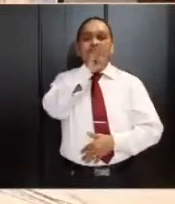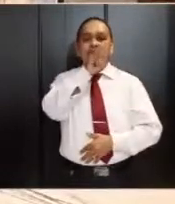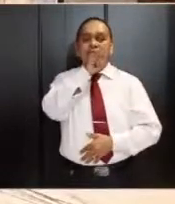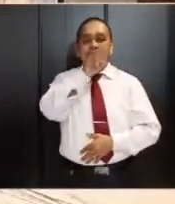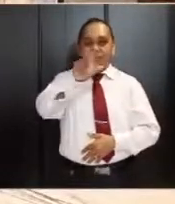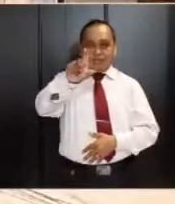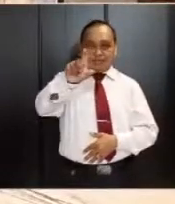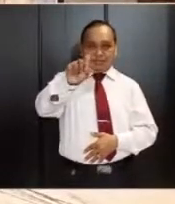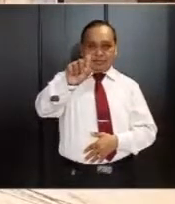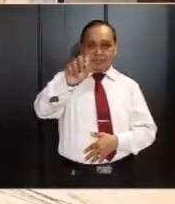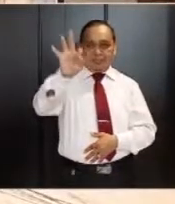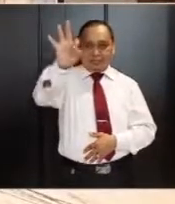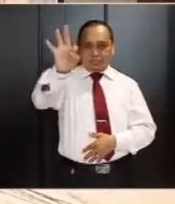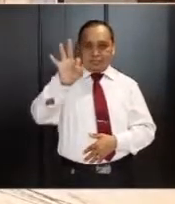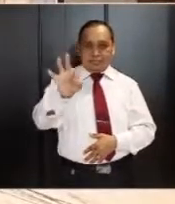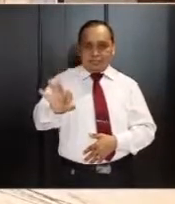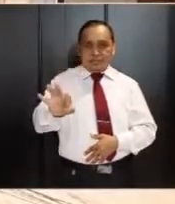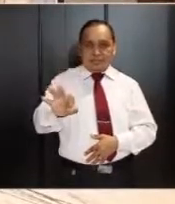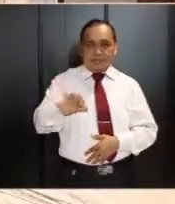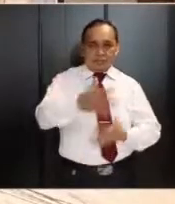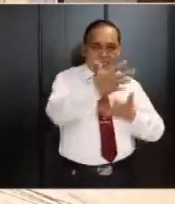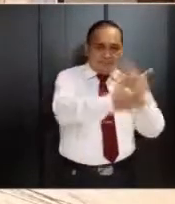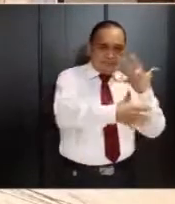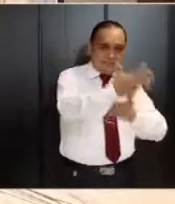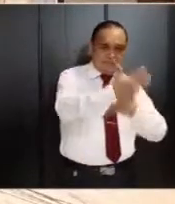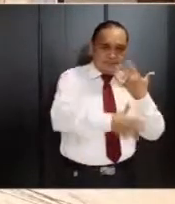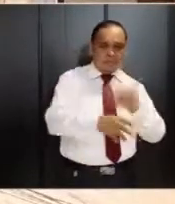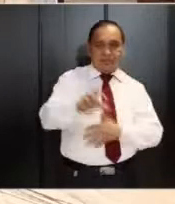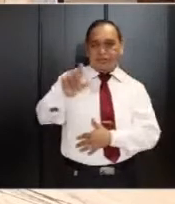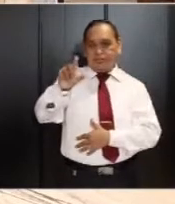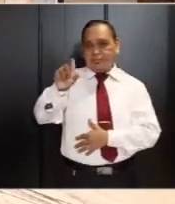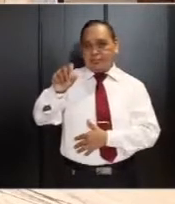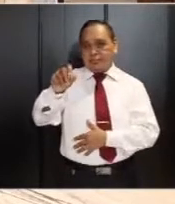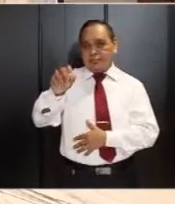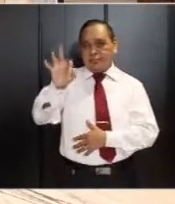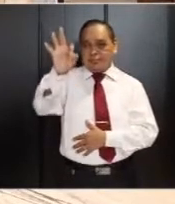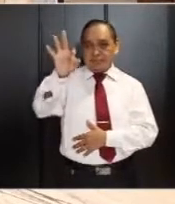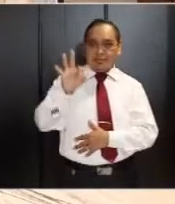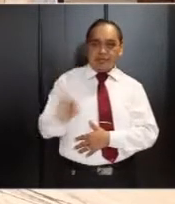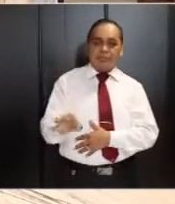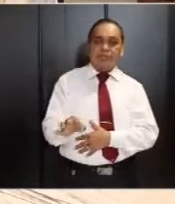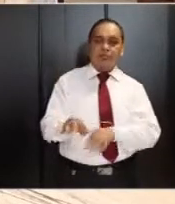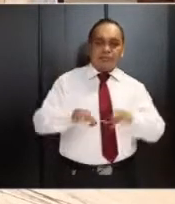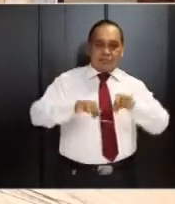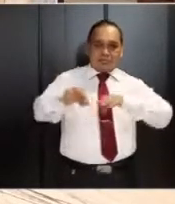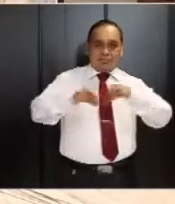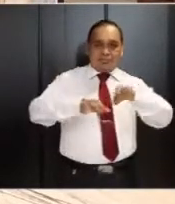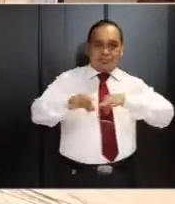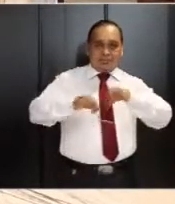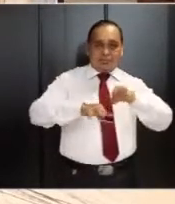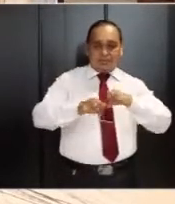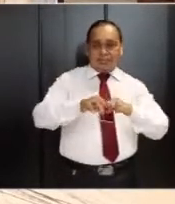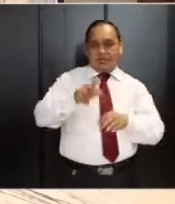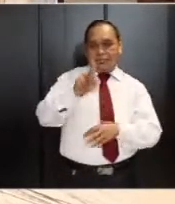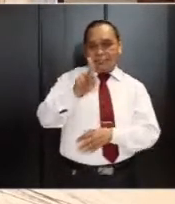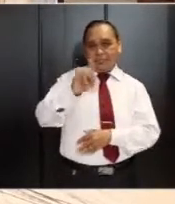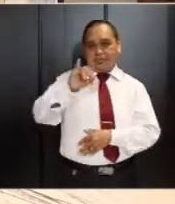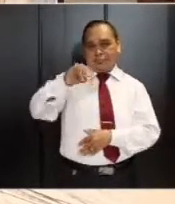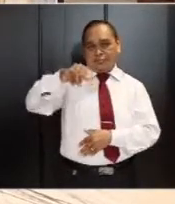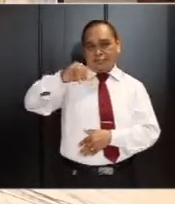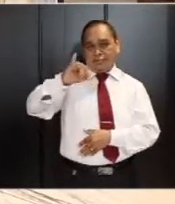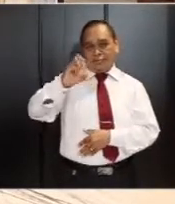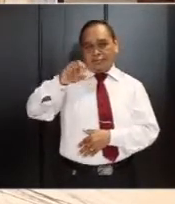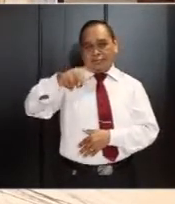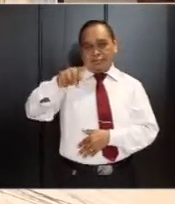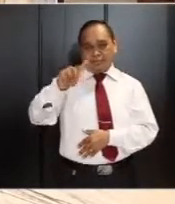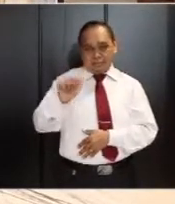el 20% de la gente, entre el 15 y el 20% de los trabajadores de la pimienta son mujeres, tienen ese